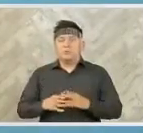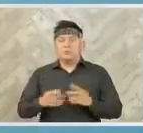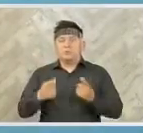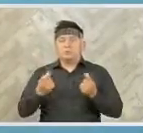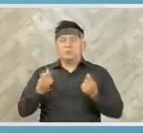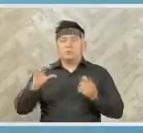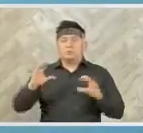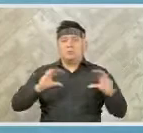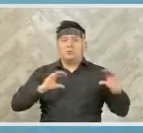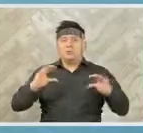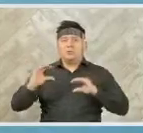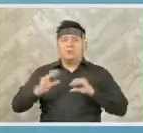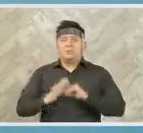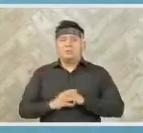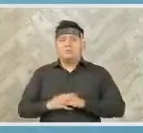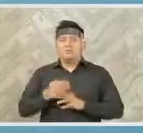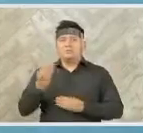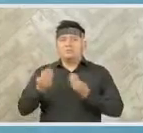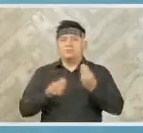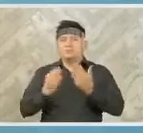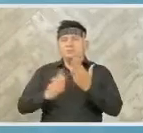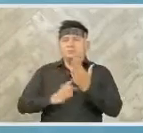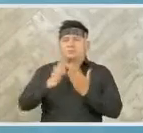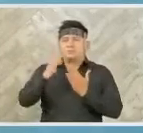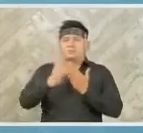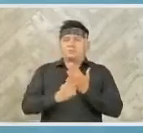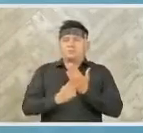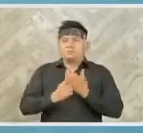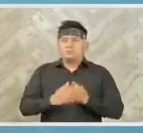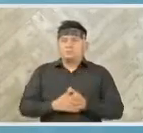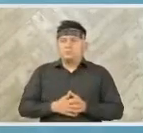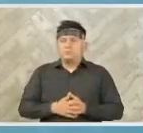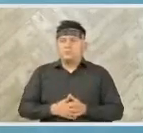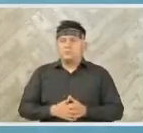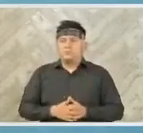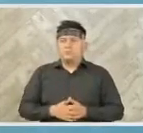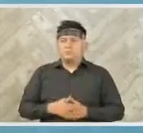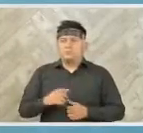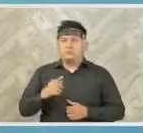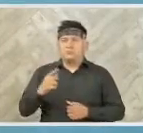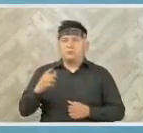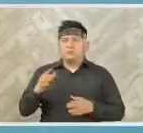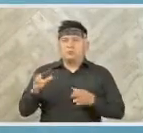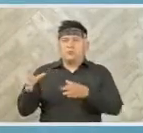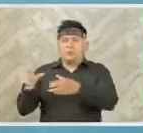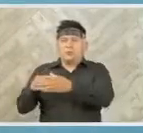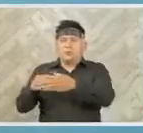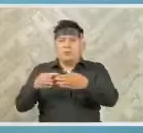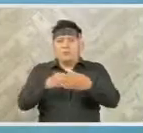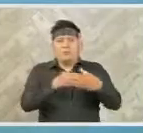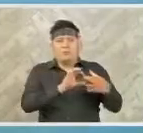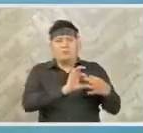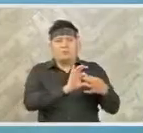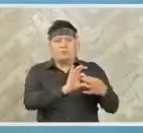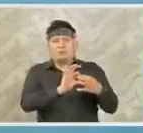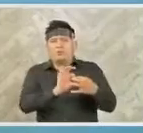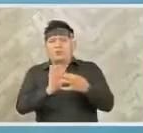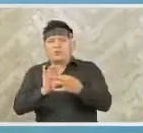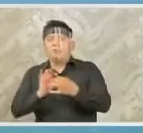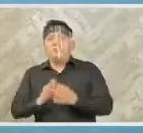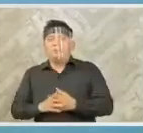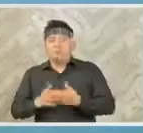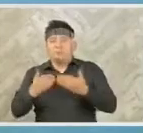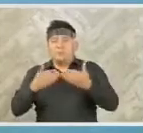componente de asistencia, realizamos un proyecto de medios de vida colectivos, un proyecto que también contó con una convocatoria